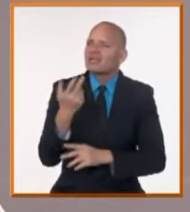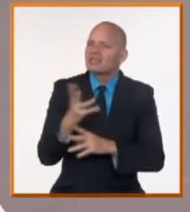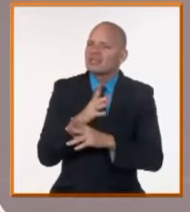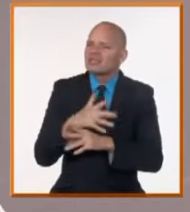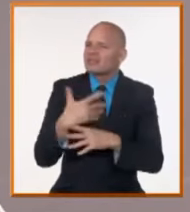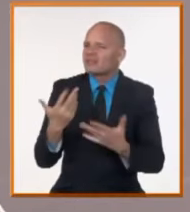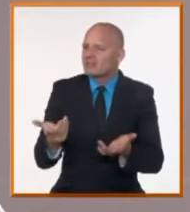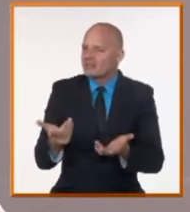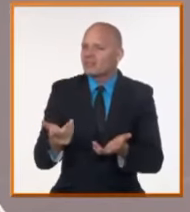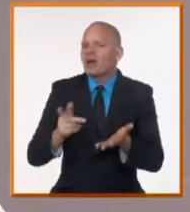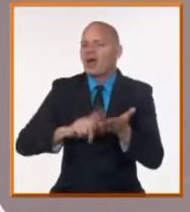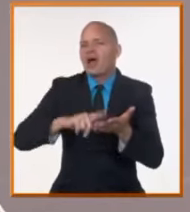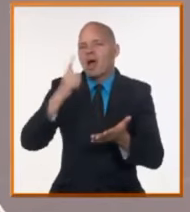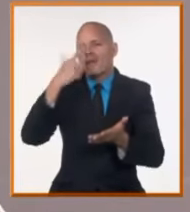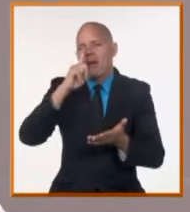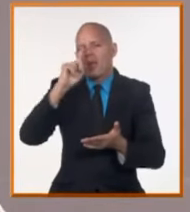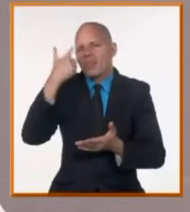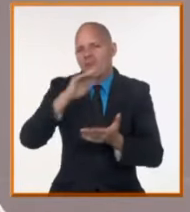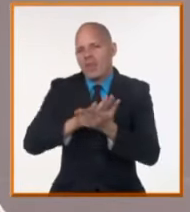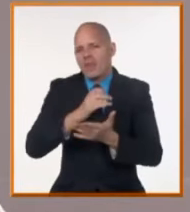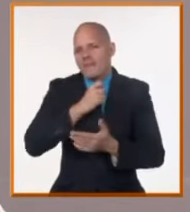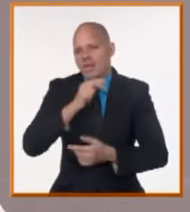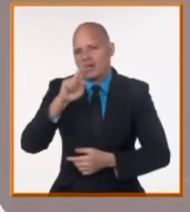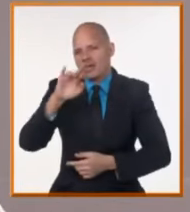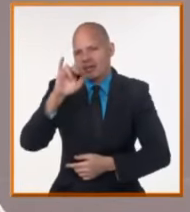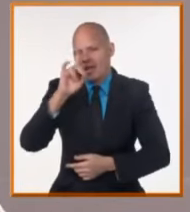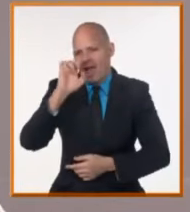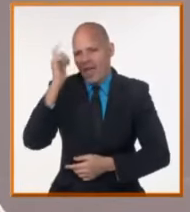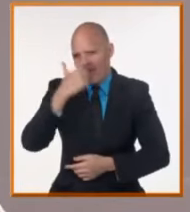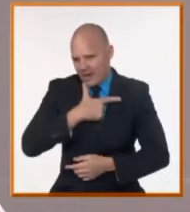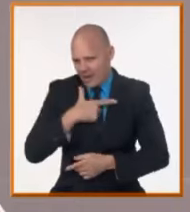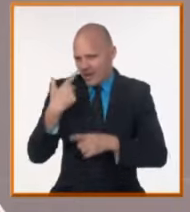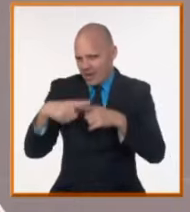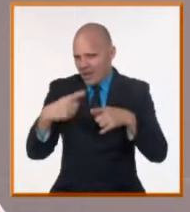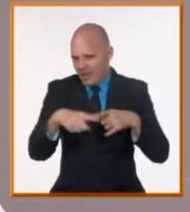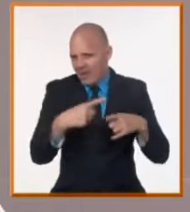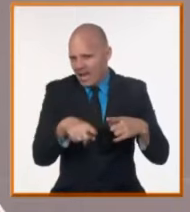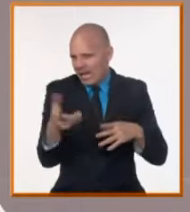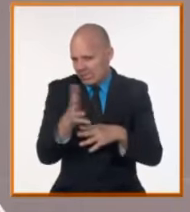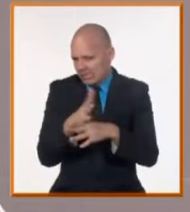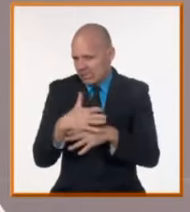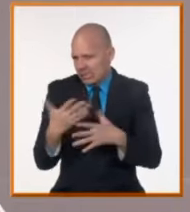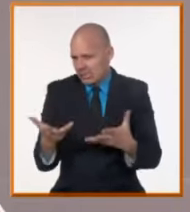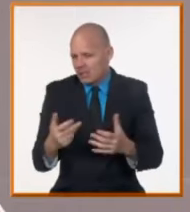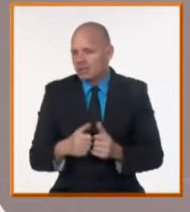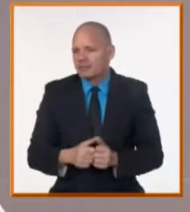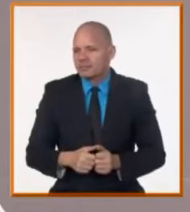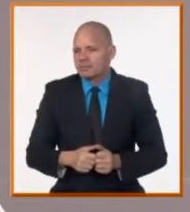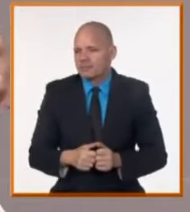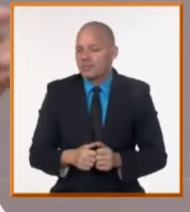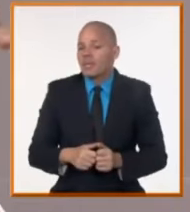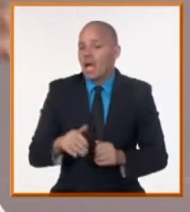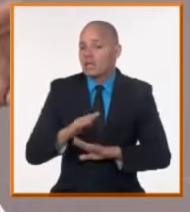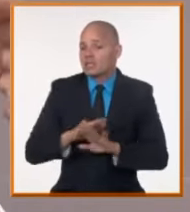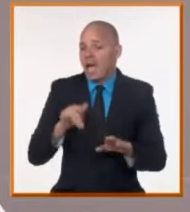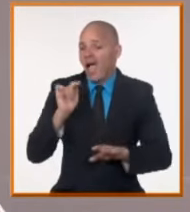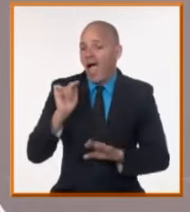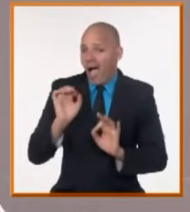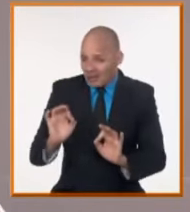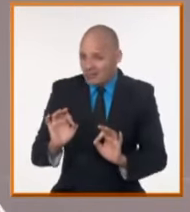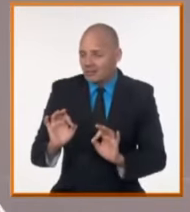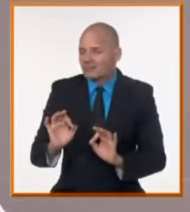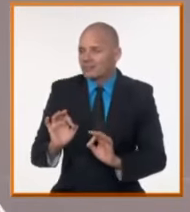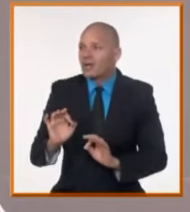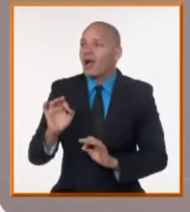Estado, a la sazón, y cuando deja muy claros los propósitos que persiguen Estados Unidos en